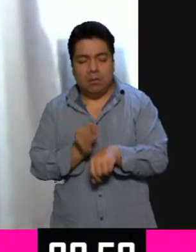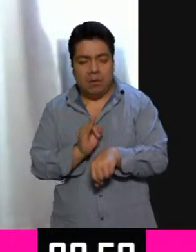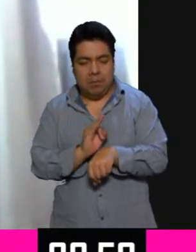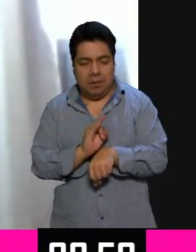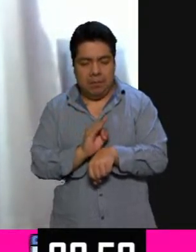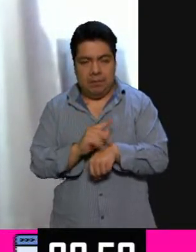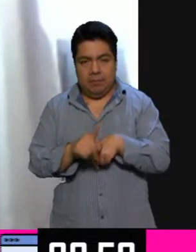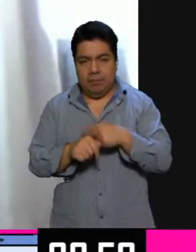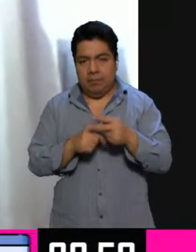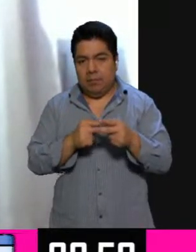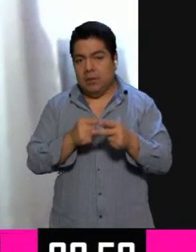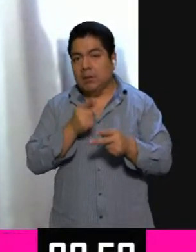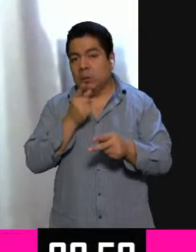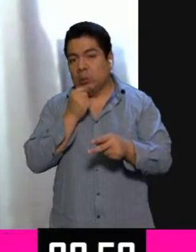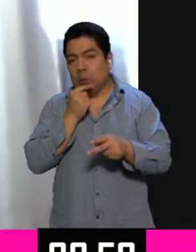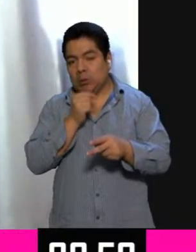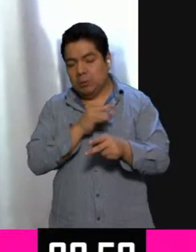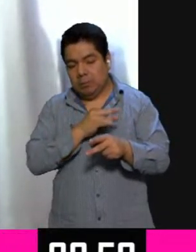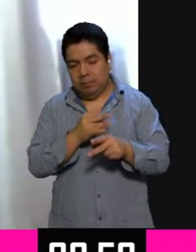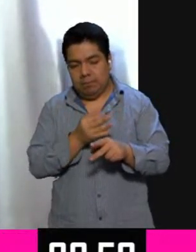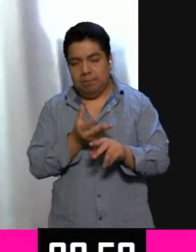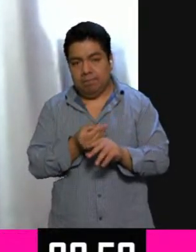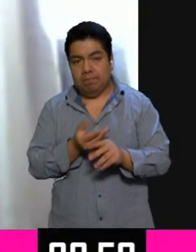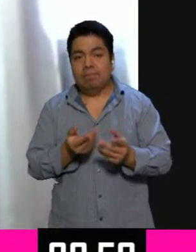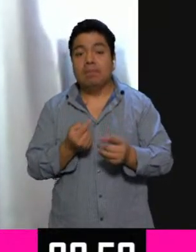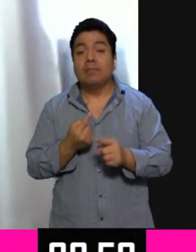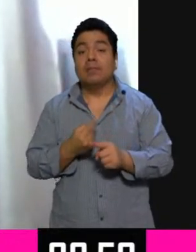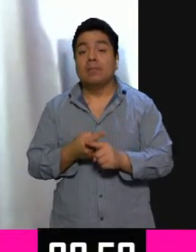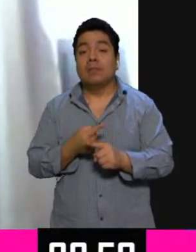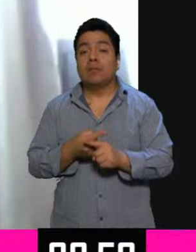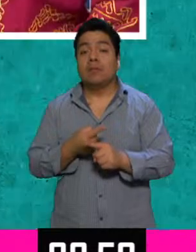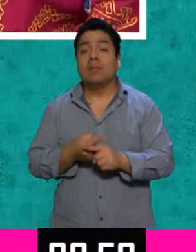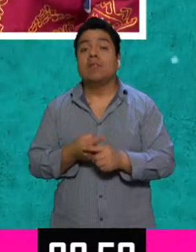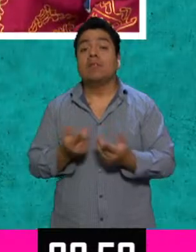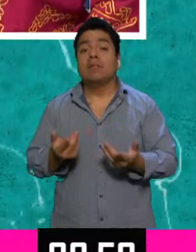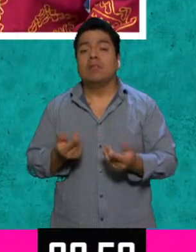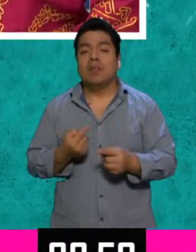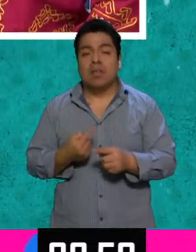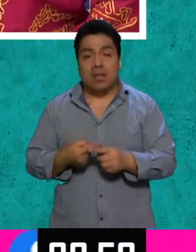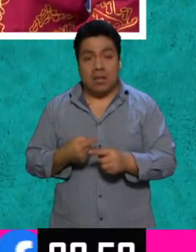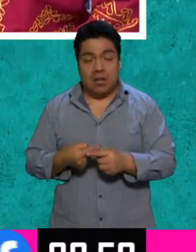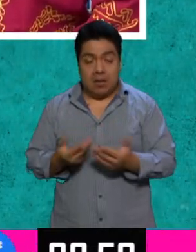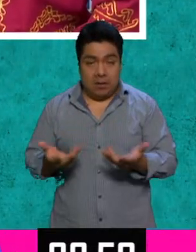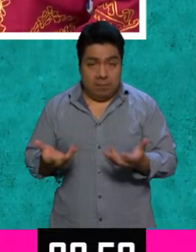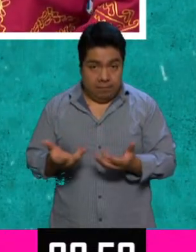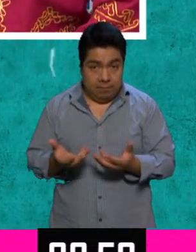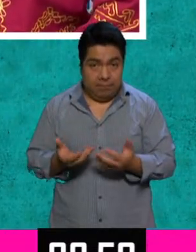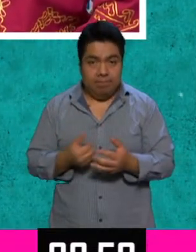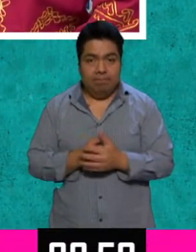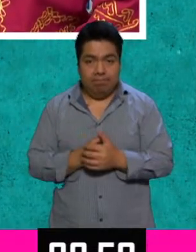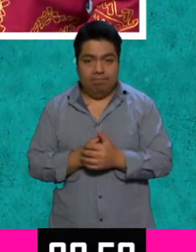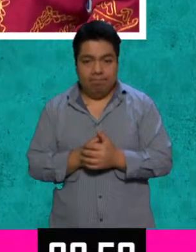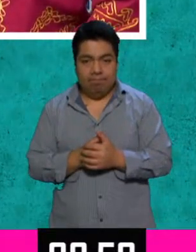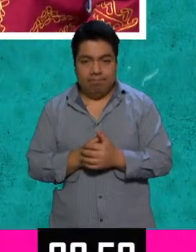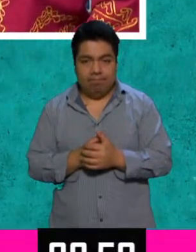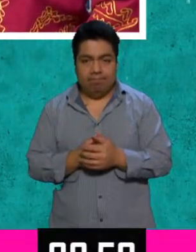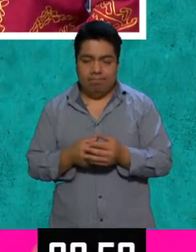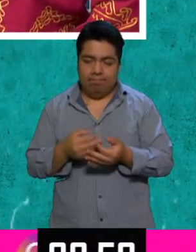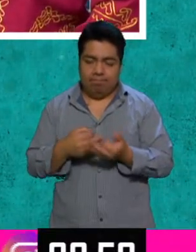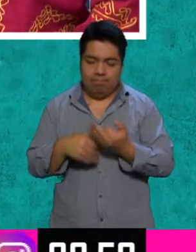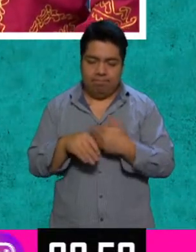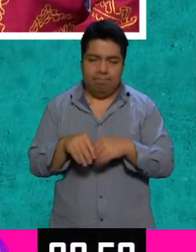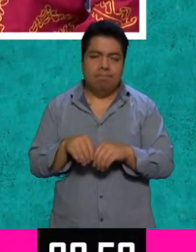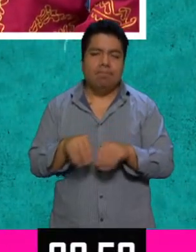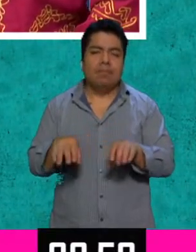policíaca, que le permitió esa operación. ¿Y quién fue el que hizo ese cerco? Este operativo se llevó a cabo dejando de lado